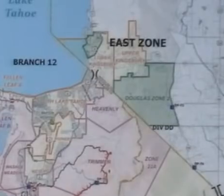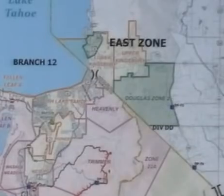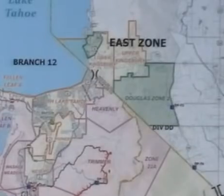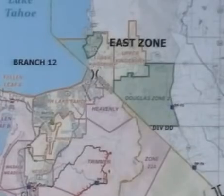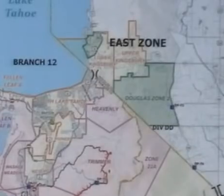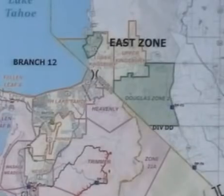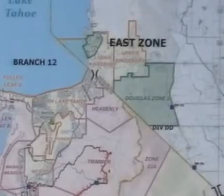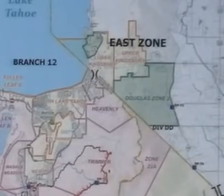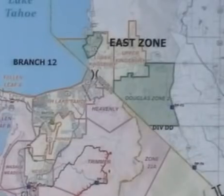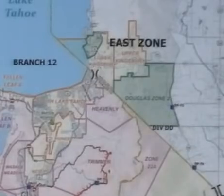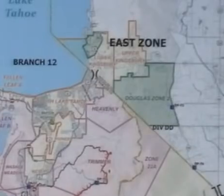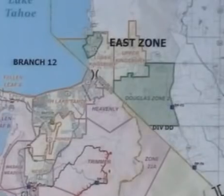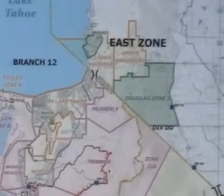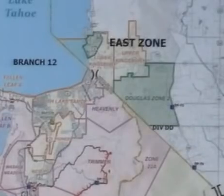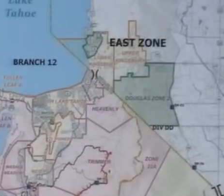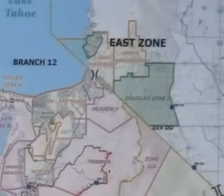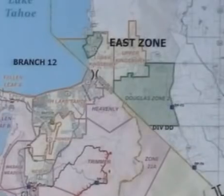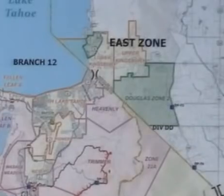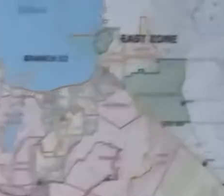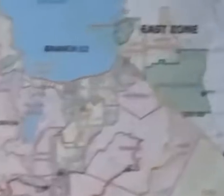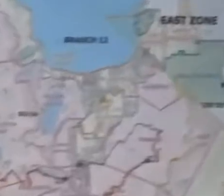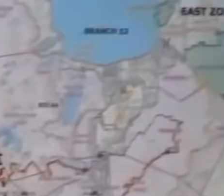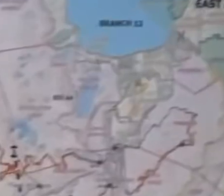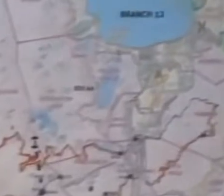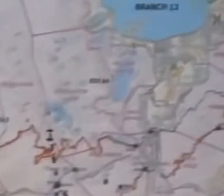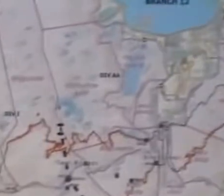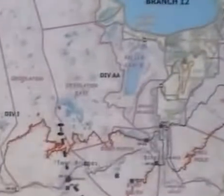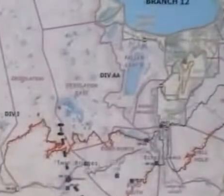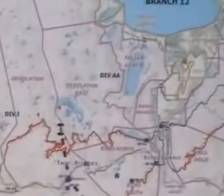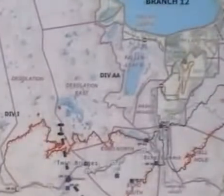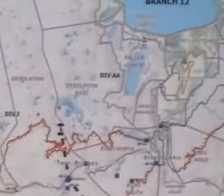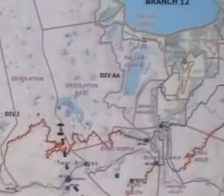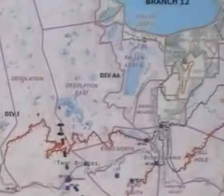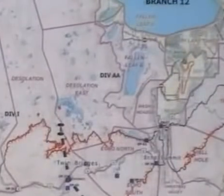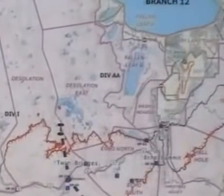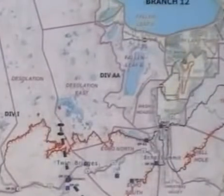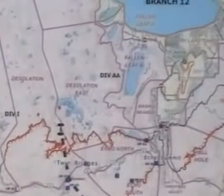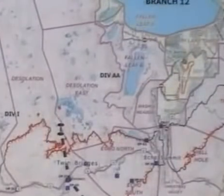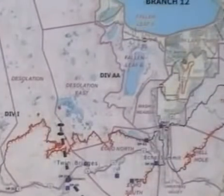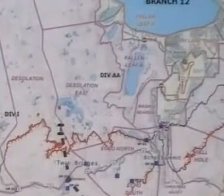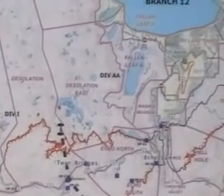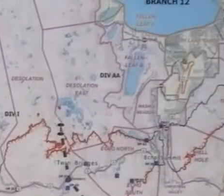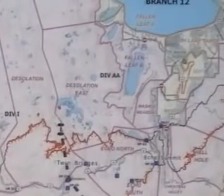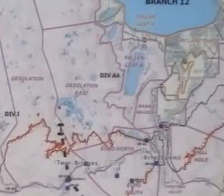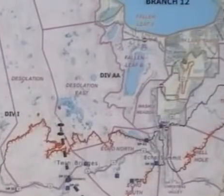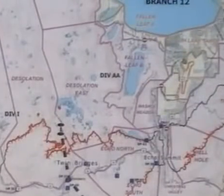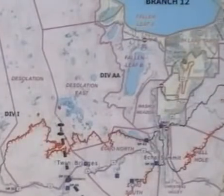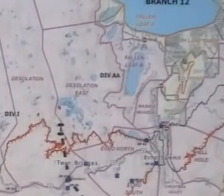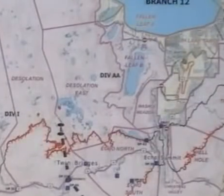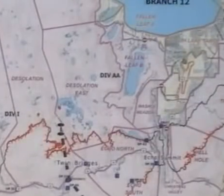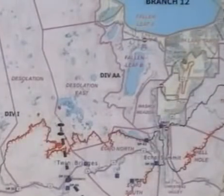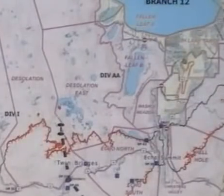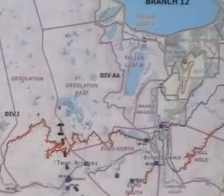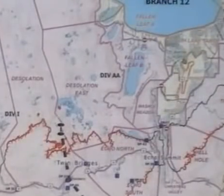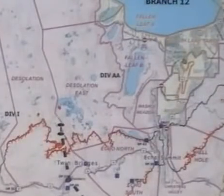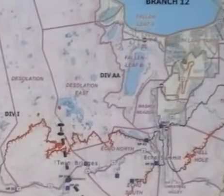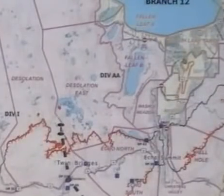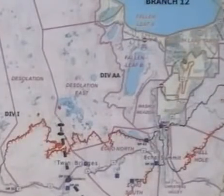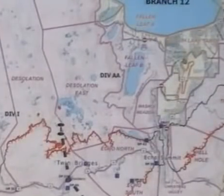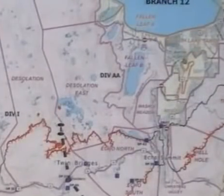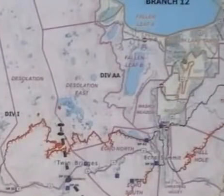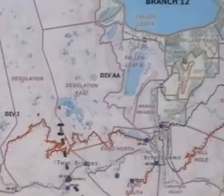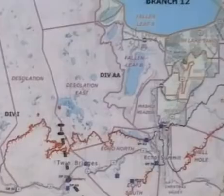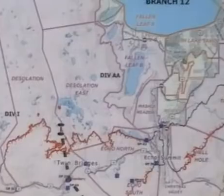a mejorar. Si también otra cosa, les quiero invitar que nos visiten a la página web de Caldor Fire, donde